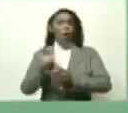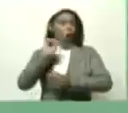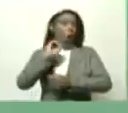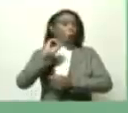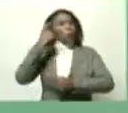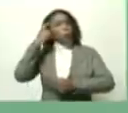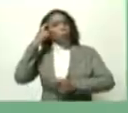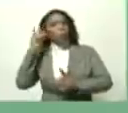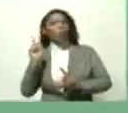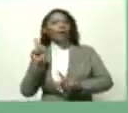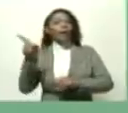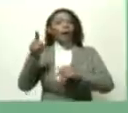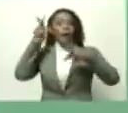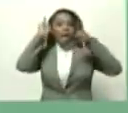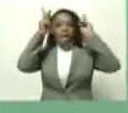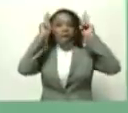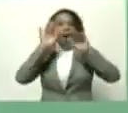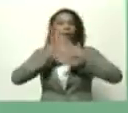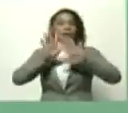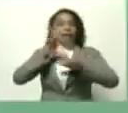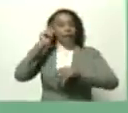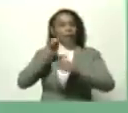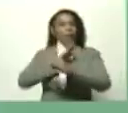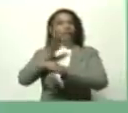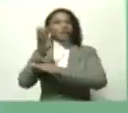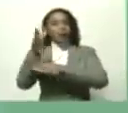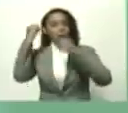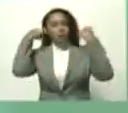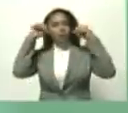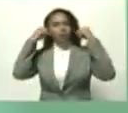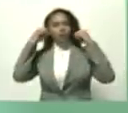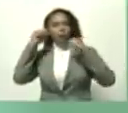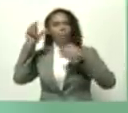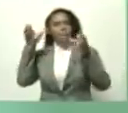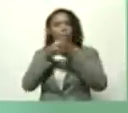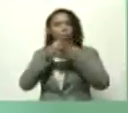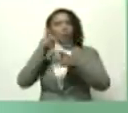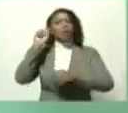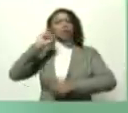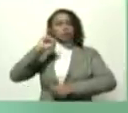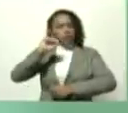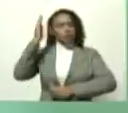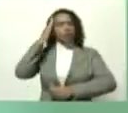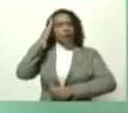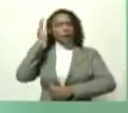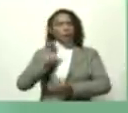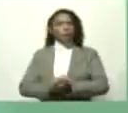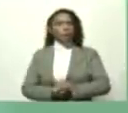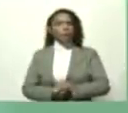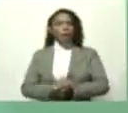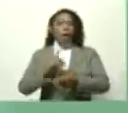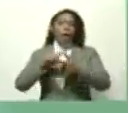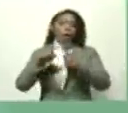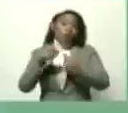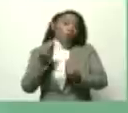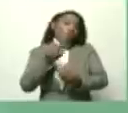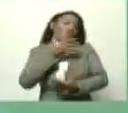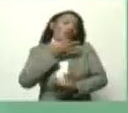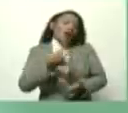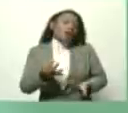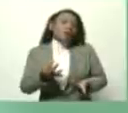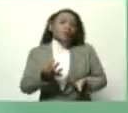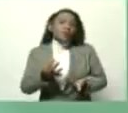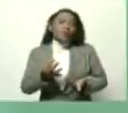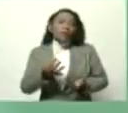sabía que el Conejo cada 15 días iba para Colombia a entrenar a sus muchachos, comillas, sí sabía. Entonces es muy sencillo, es muy